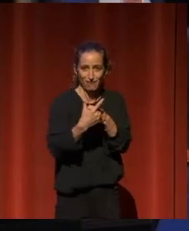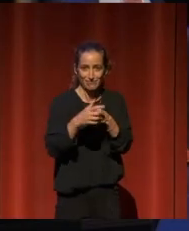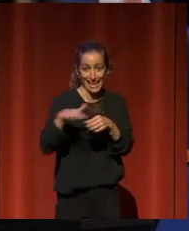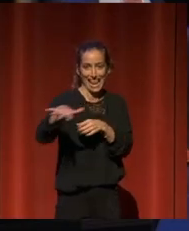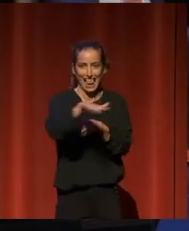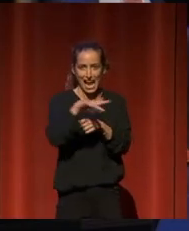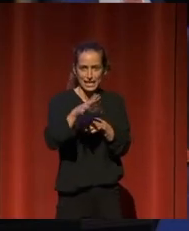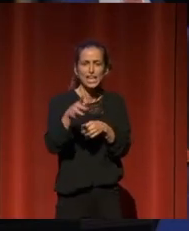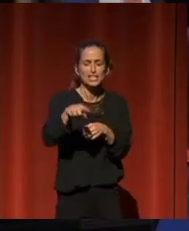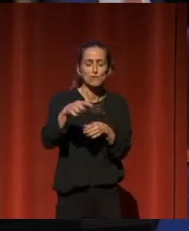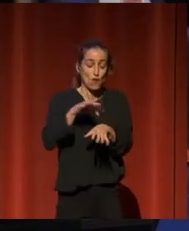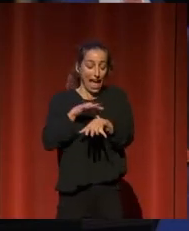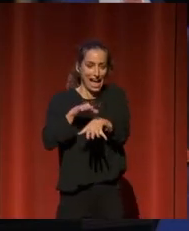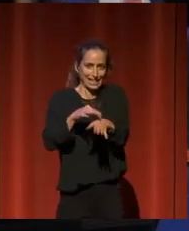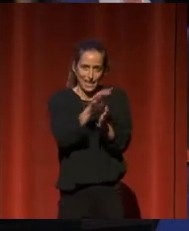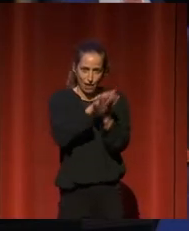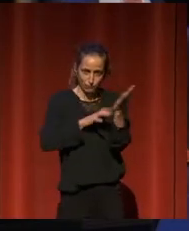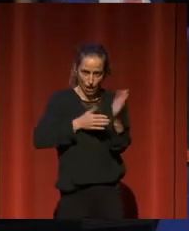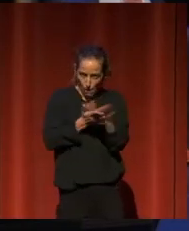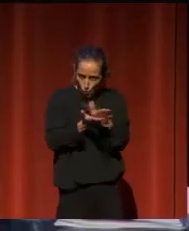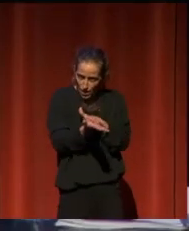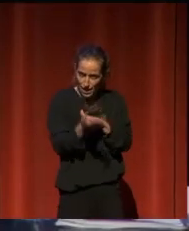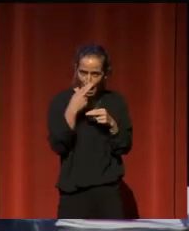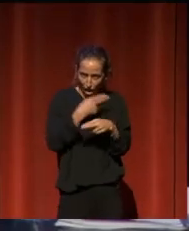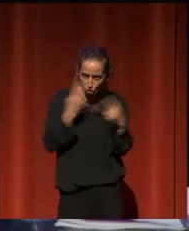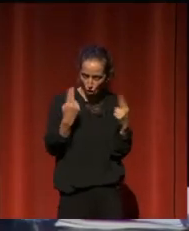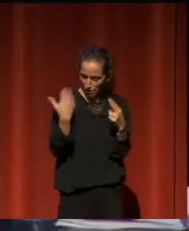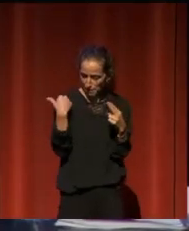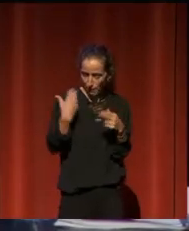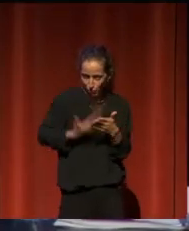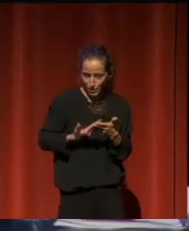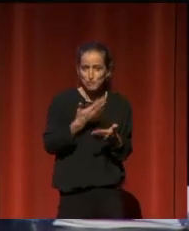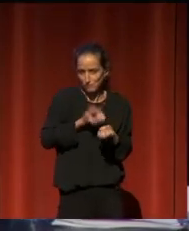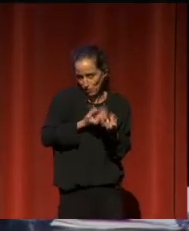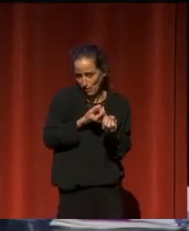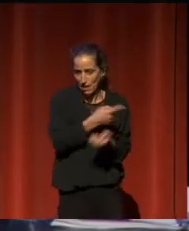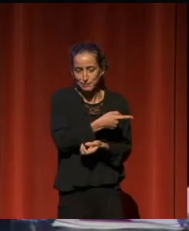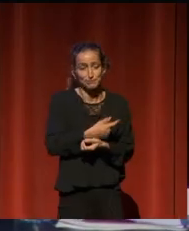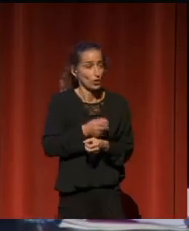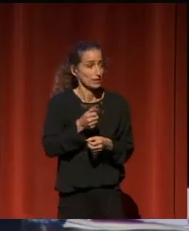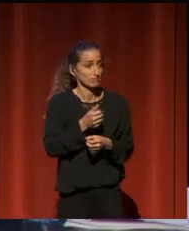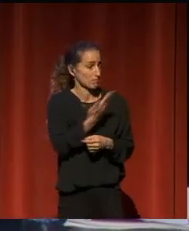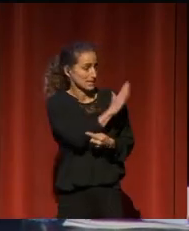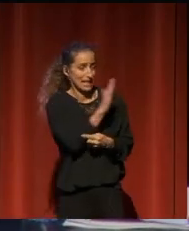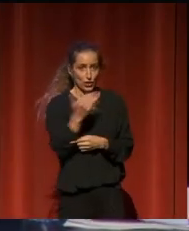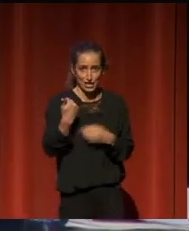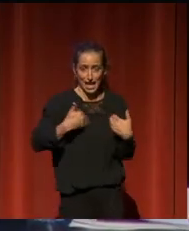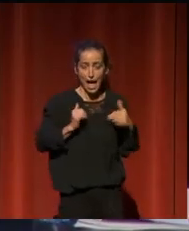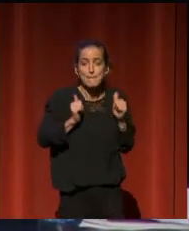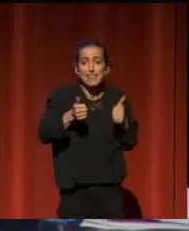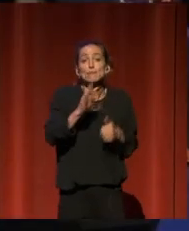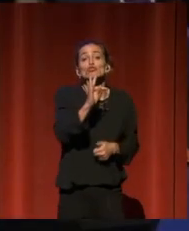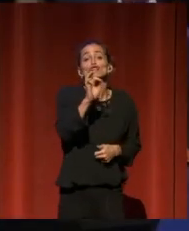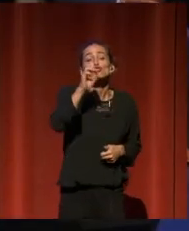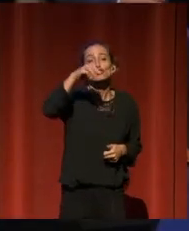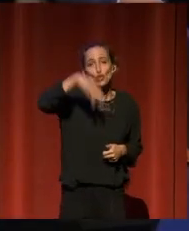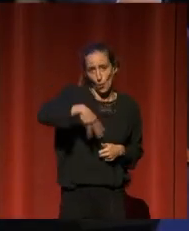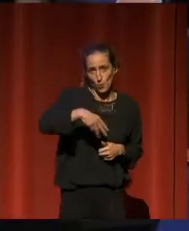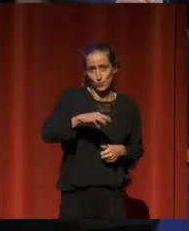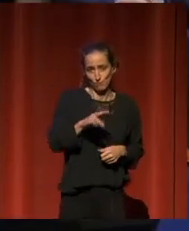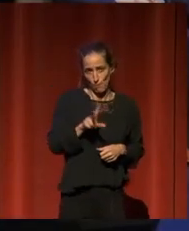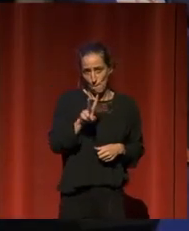que nos va a hablar a continuación pues sin más vamos a empezar con unas presentaciones comenzamos con Tom cuando quieras